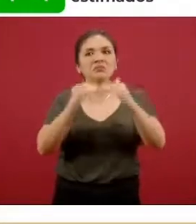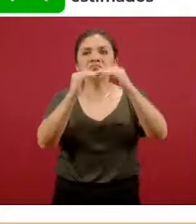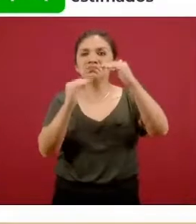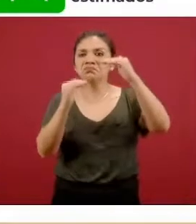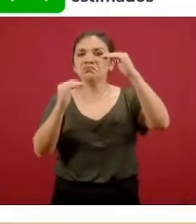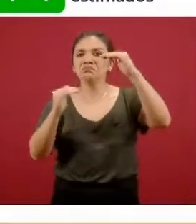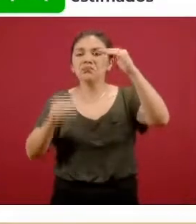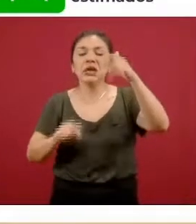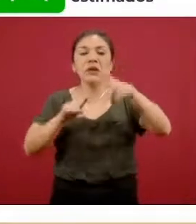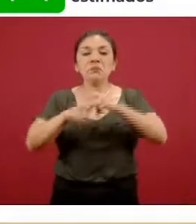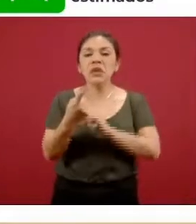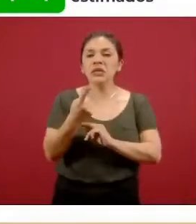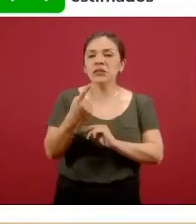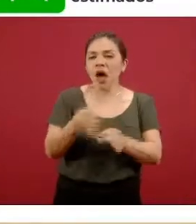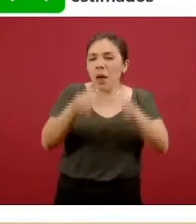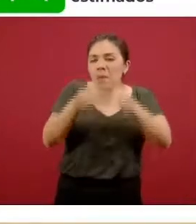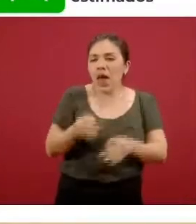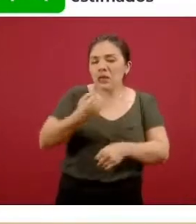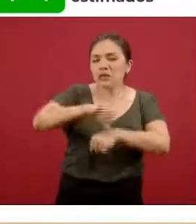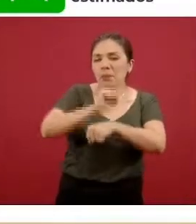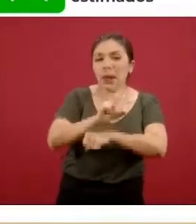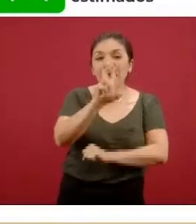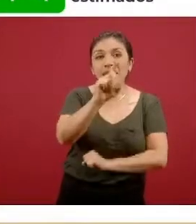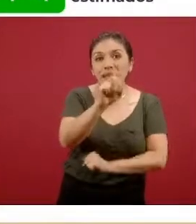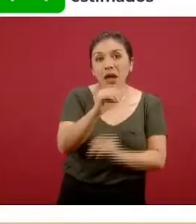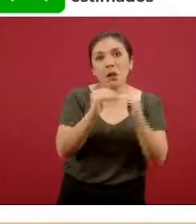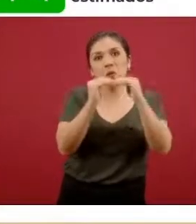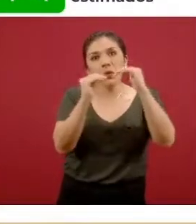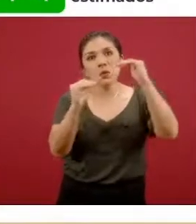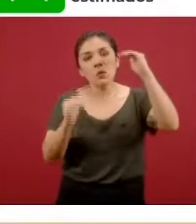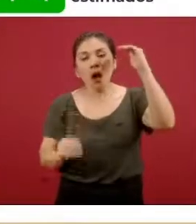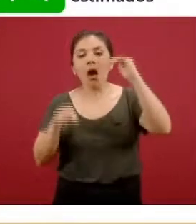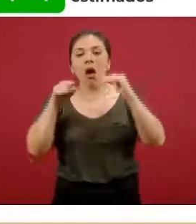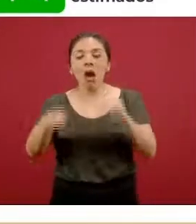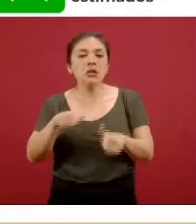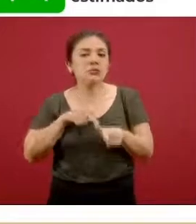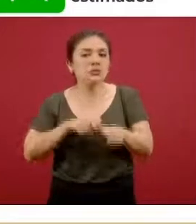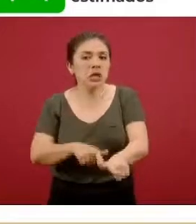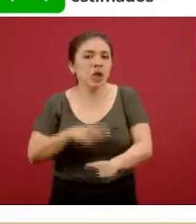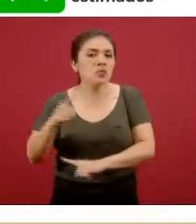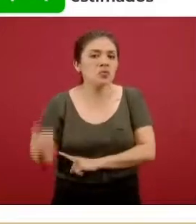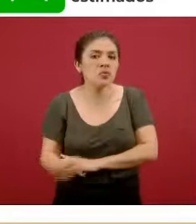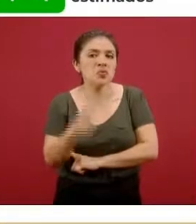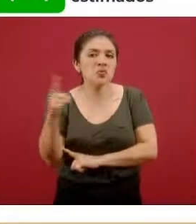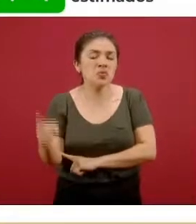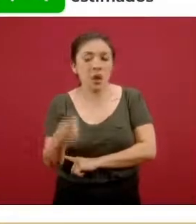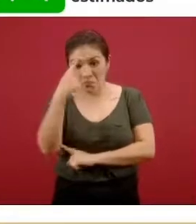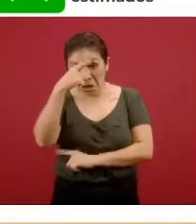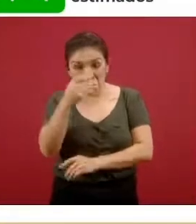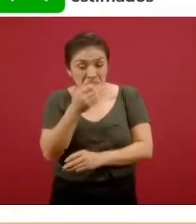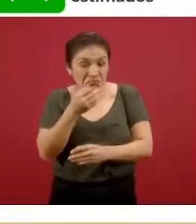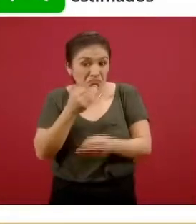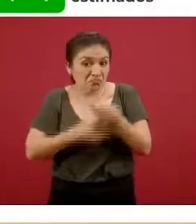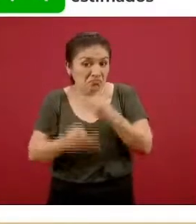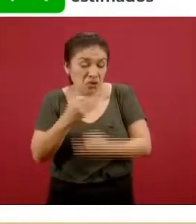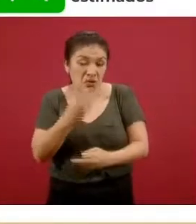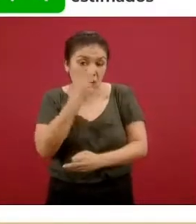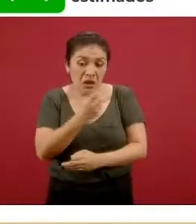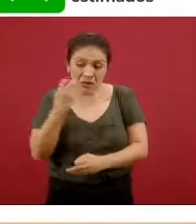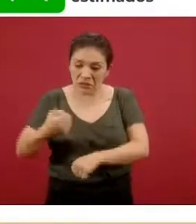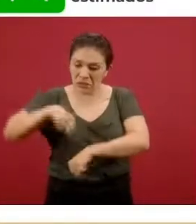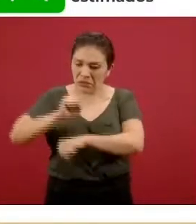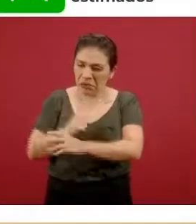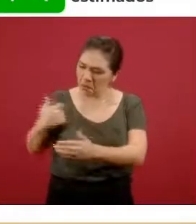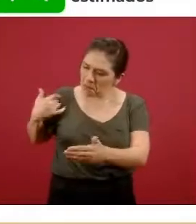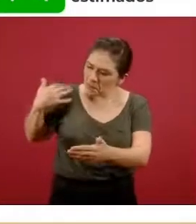inició prácticamente desde la semana 30, se ha mantenido para efectos de todas estas